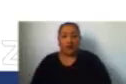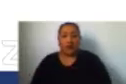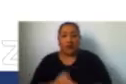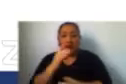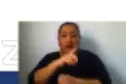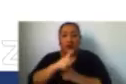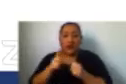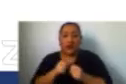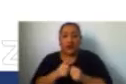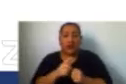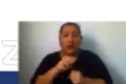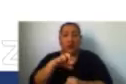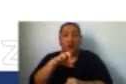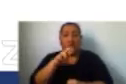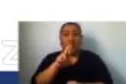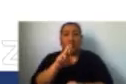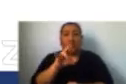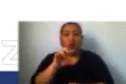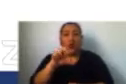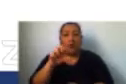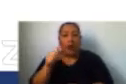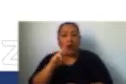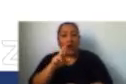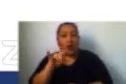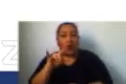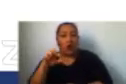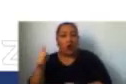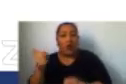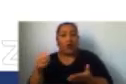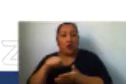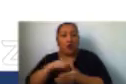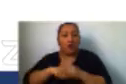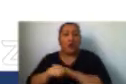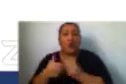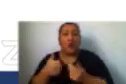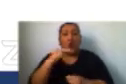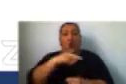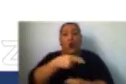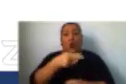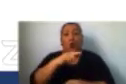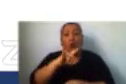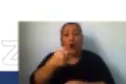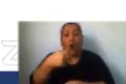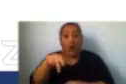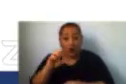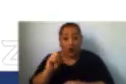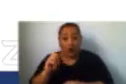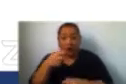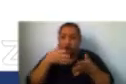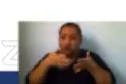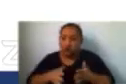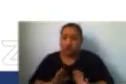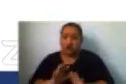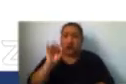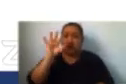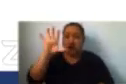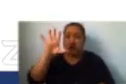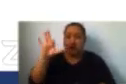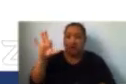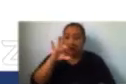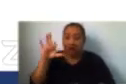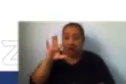distrito Rupa-Rupa, provincia Alonso Prado, la zona selva de la región Huánuco. Nació el 5 de